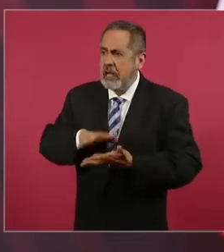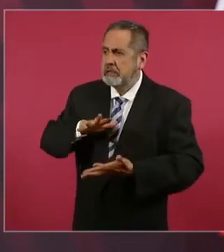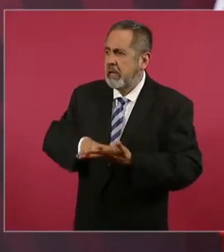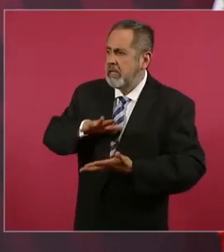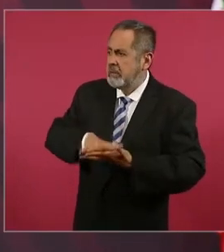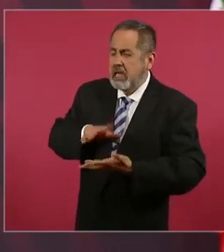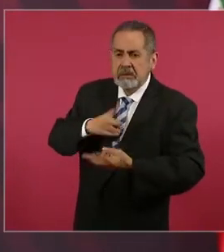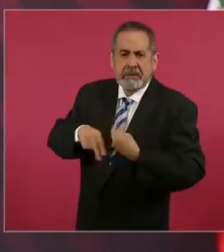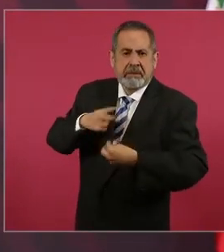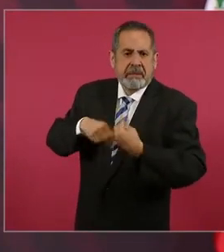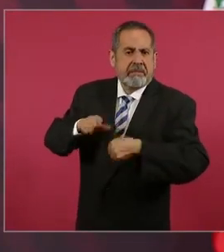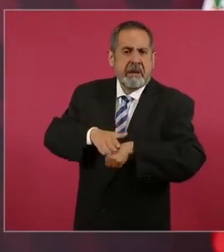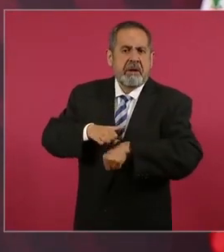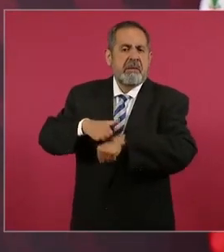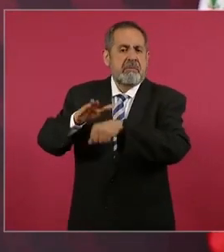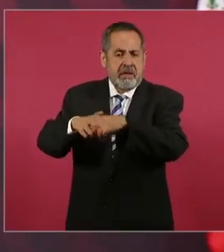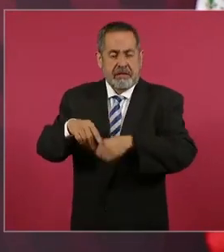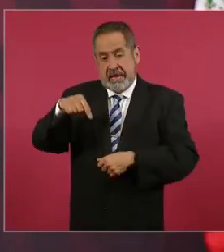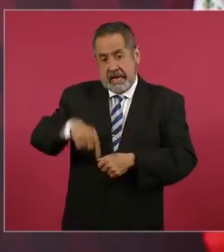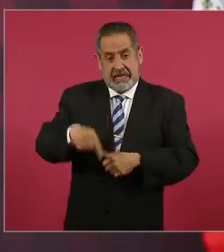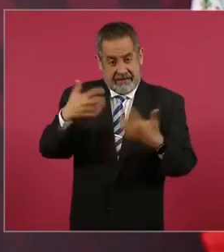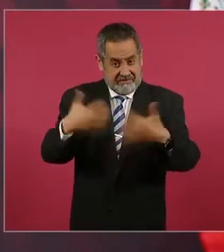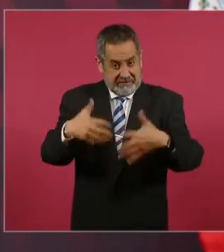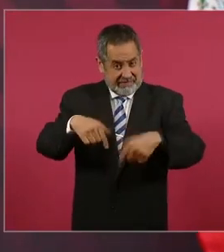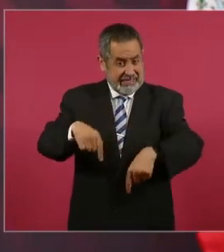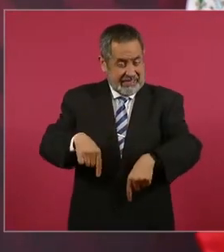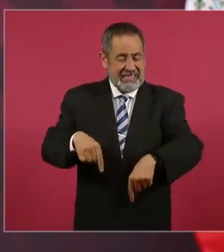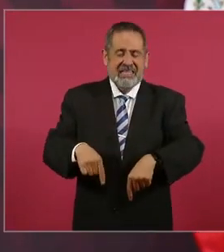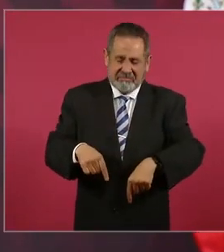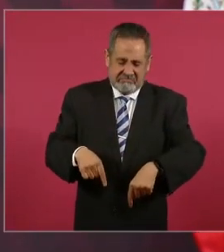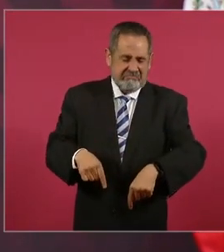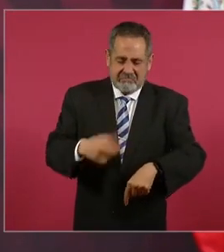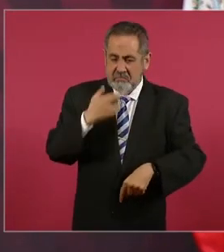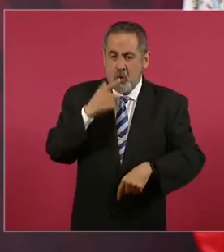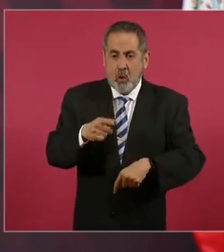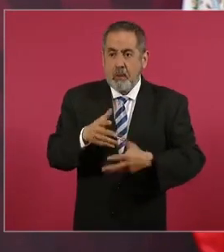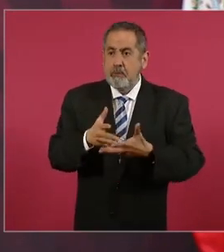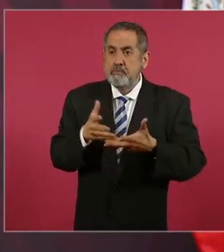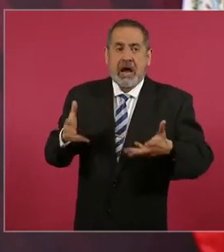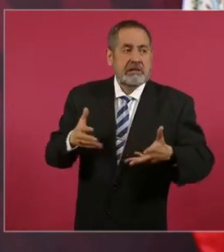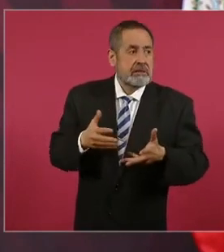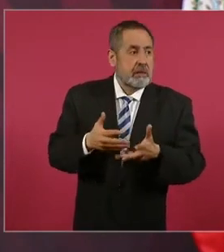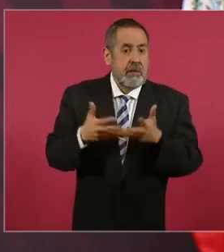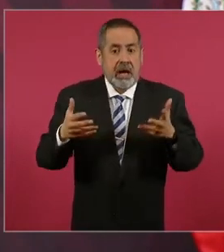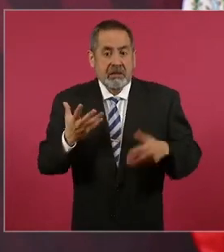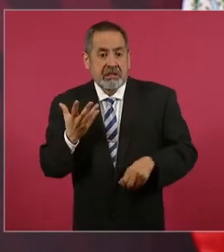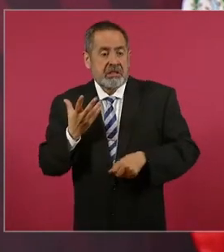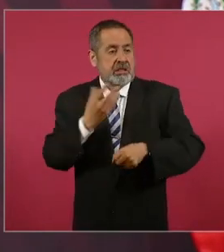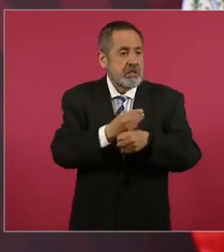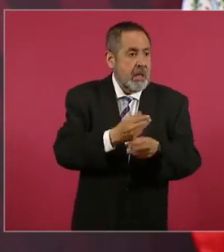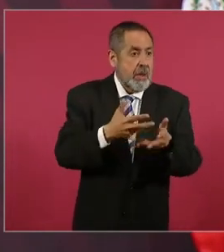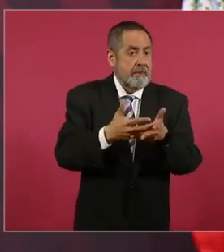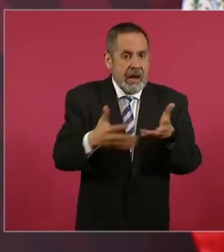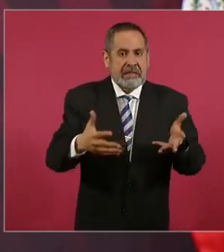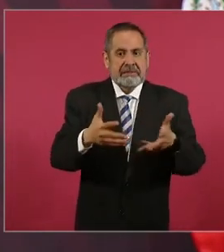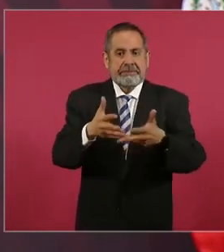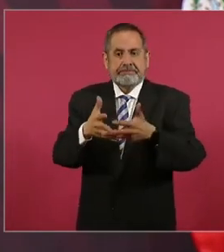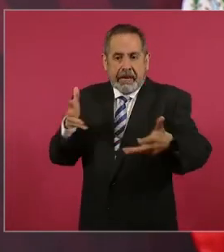en nuestras refinerías, y además están ampliando las refinerías la